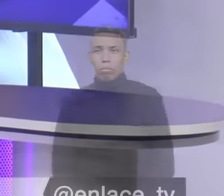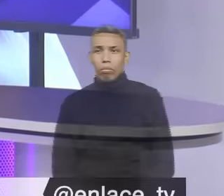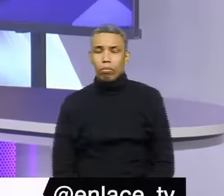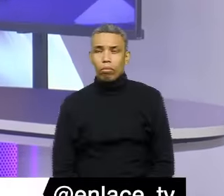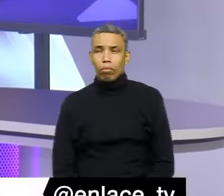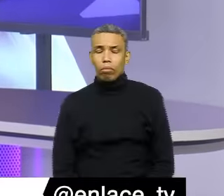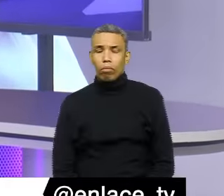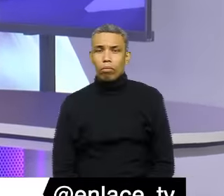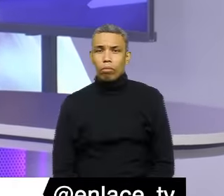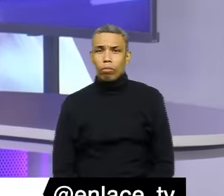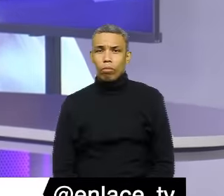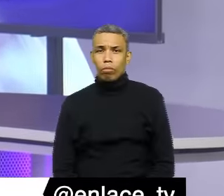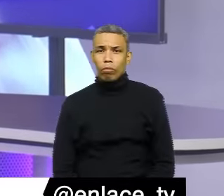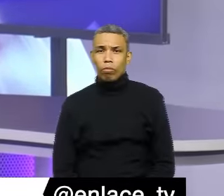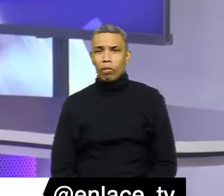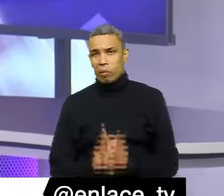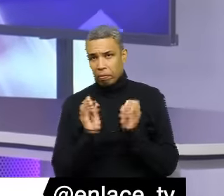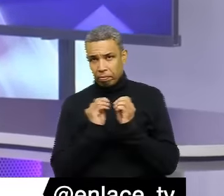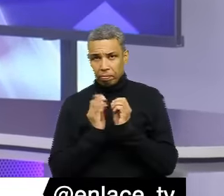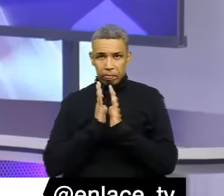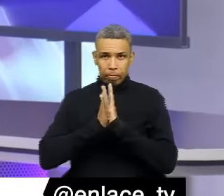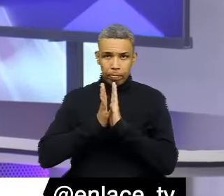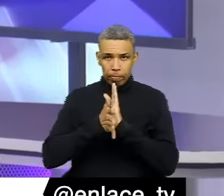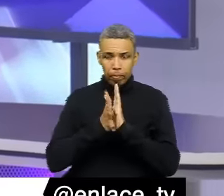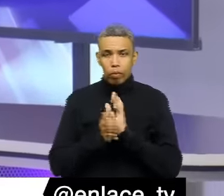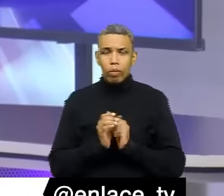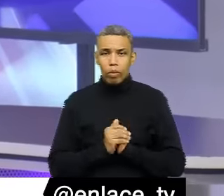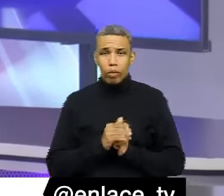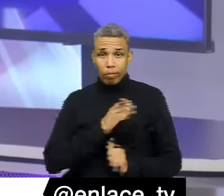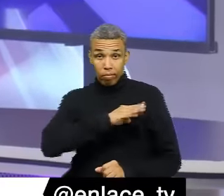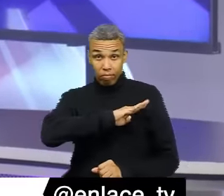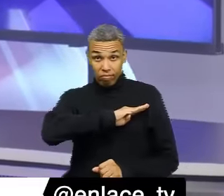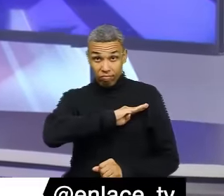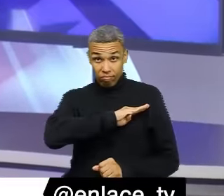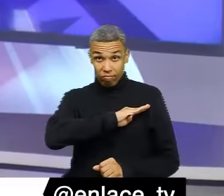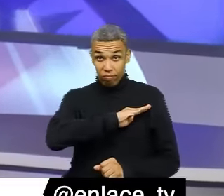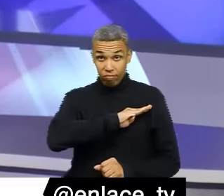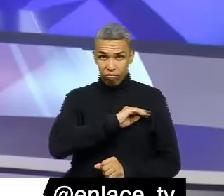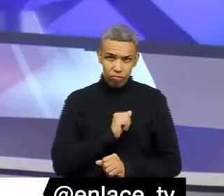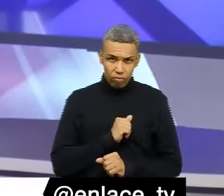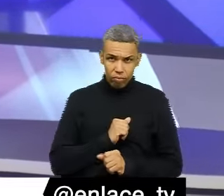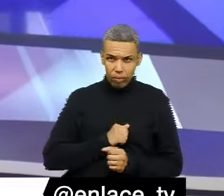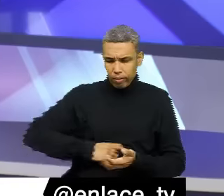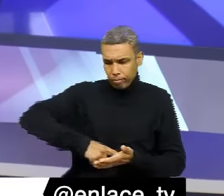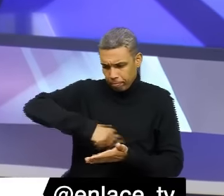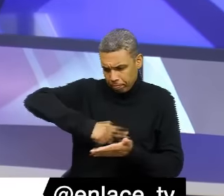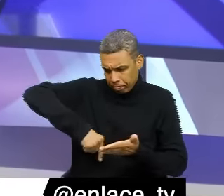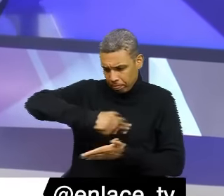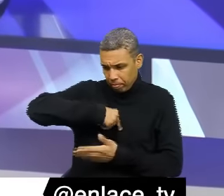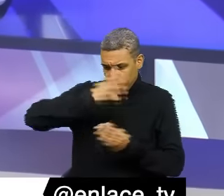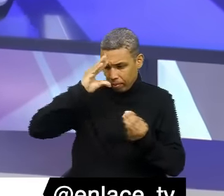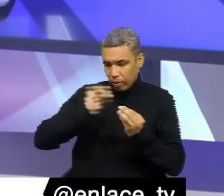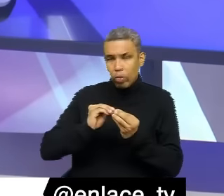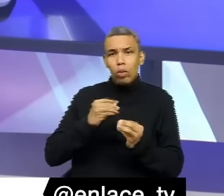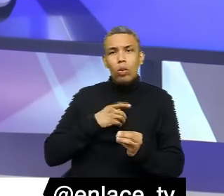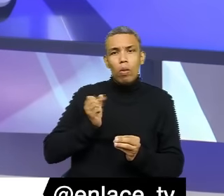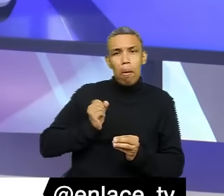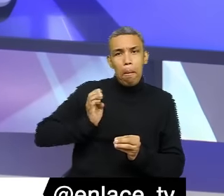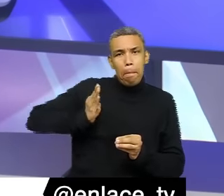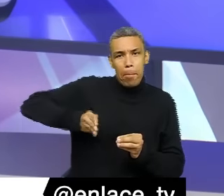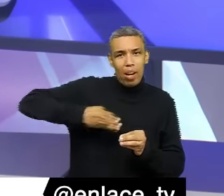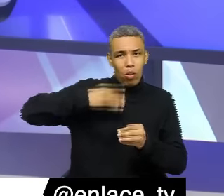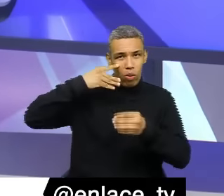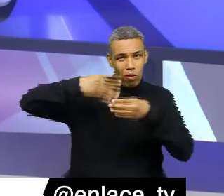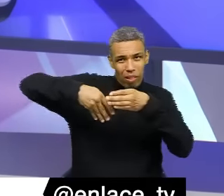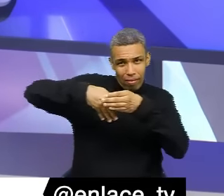Continuamos en el desarrollo de nuestra información y la Alcaldía de Barranca Bermeja firmó convenio de cooperación con el Banco Agrario de Colombia. El municipio será fiador